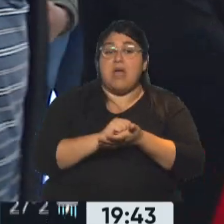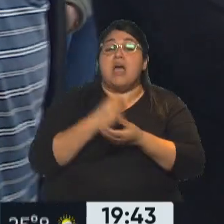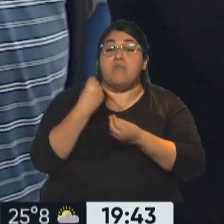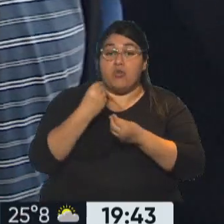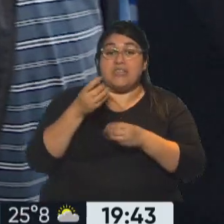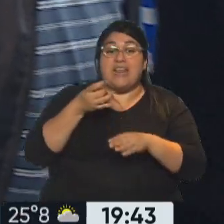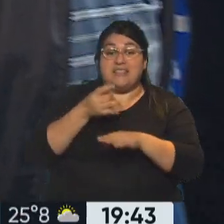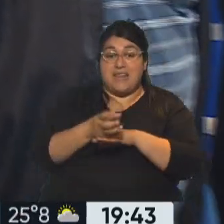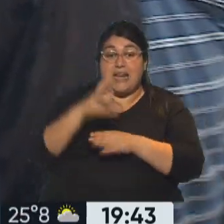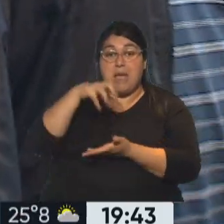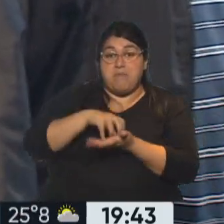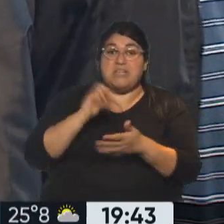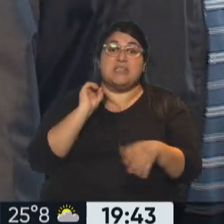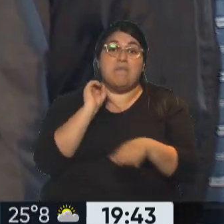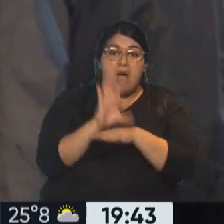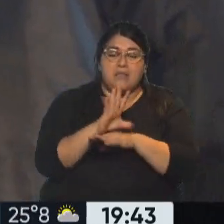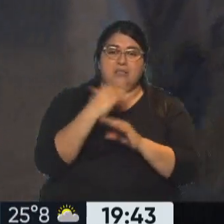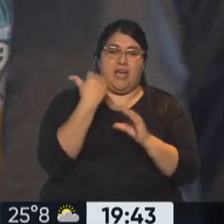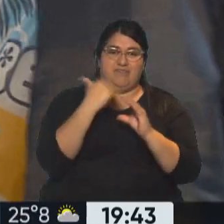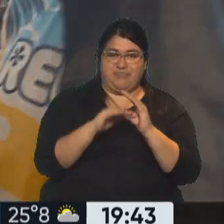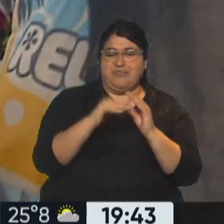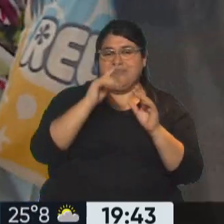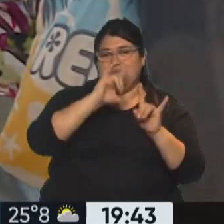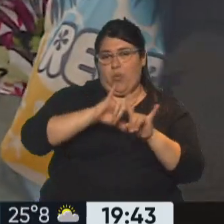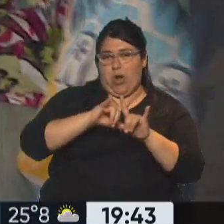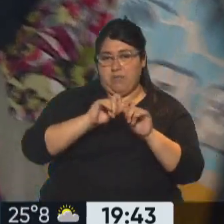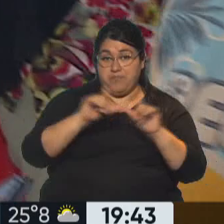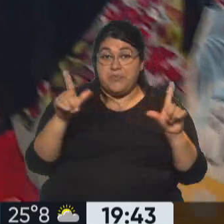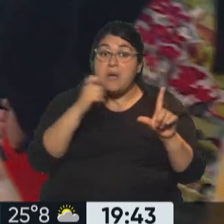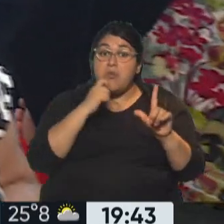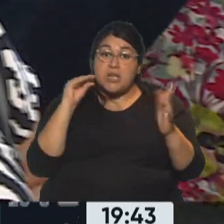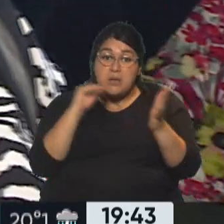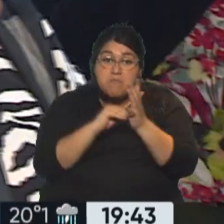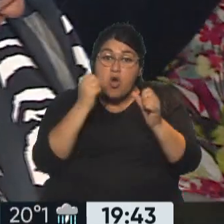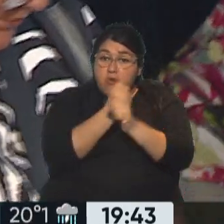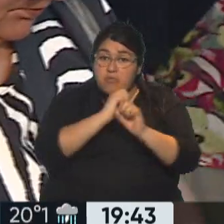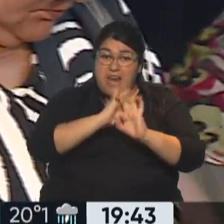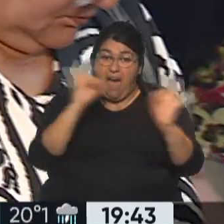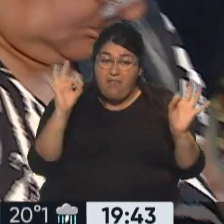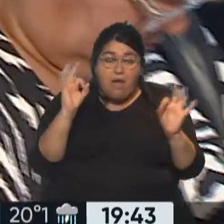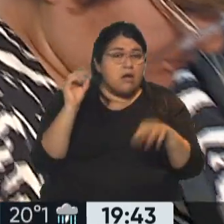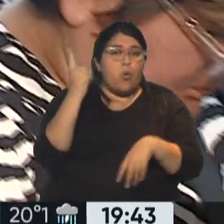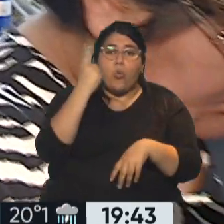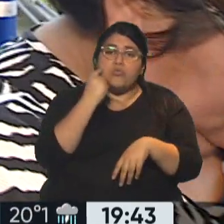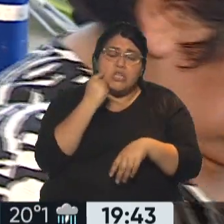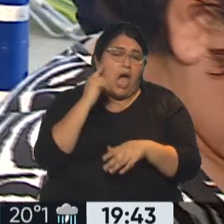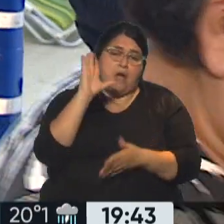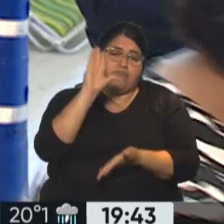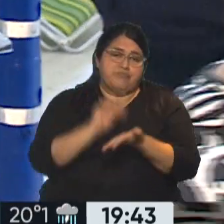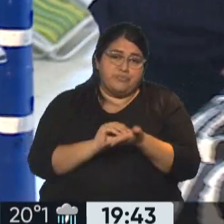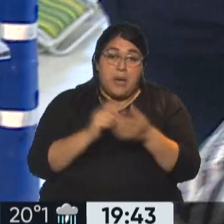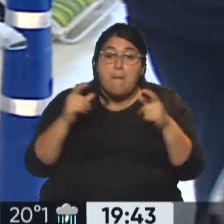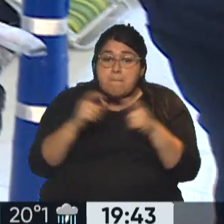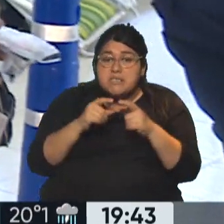Trenes Argentinos una vez que compran el pasaje. Si no lo hacen, a las 24 horas la reserva se cae y ese pasaje lo